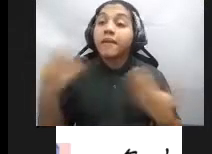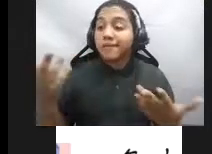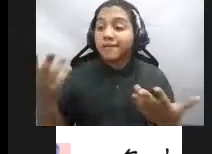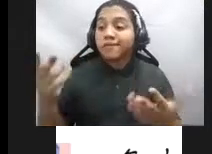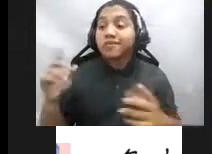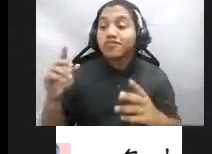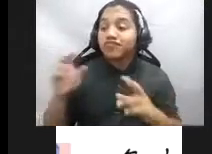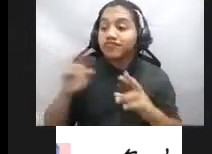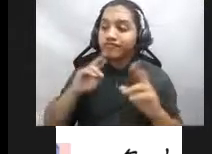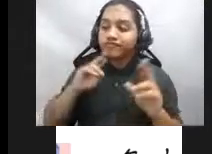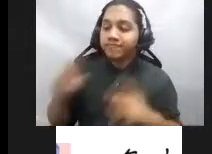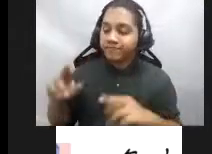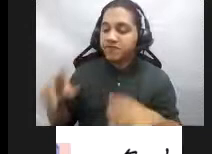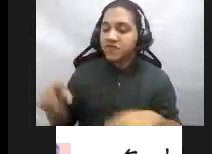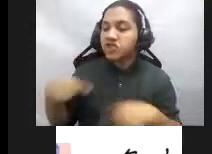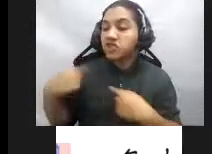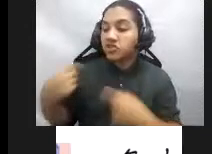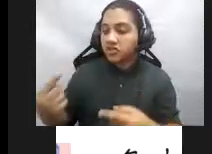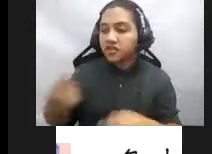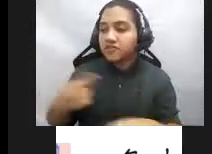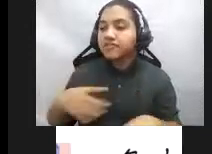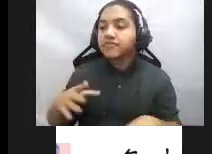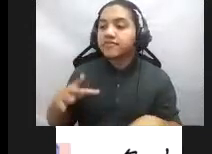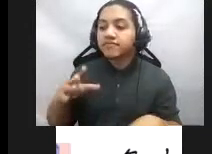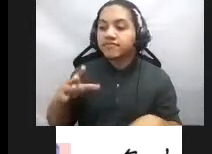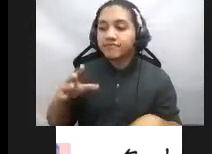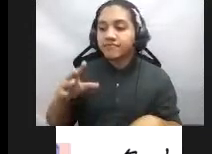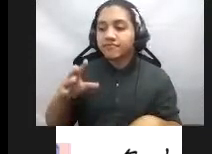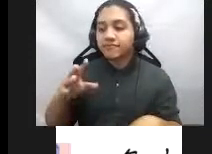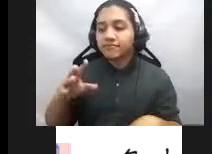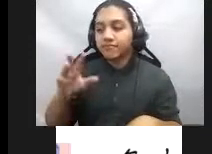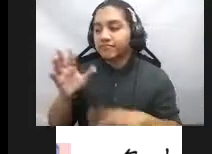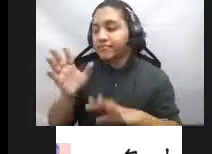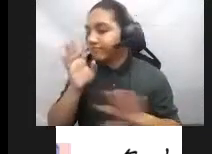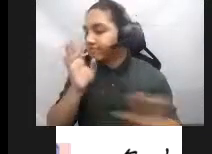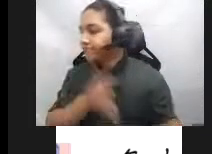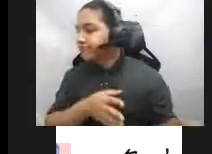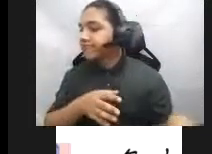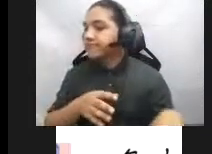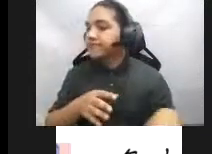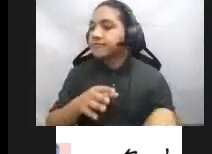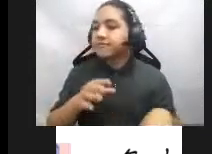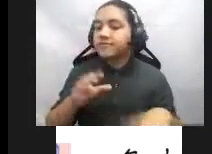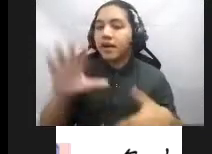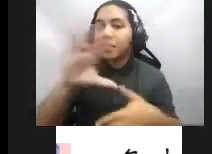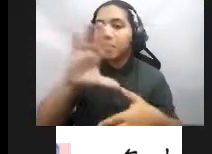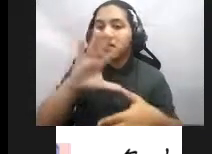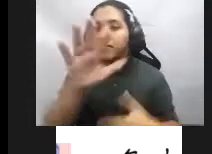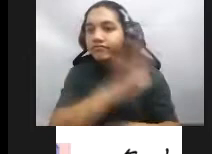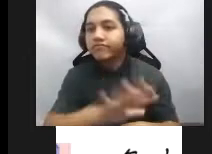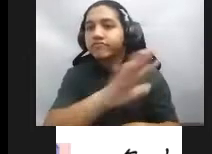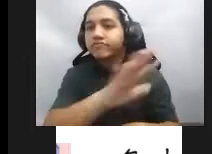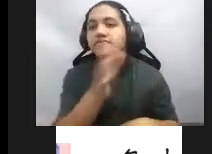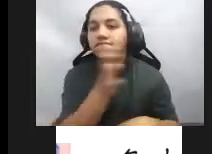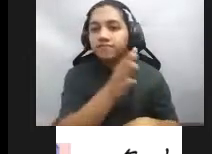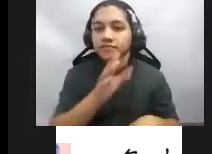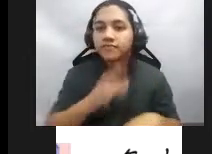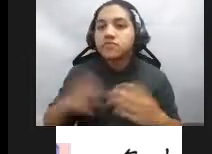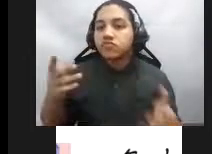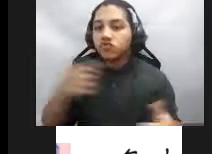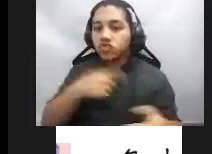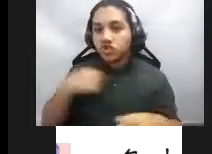años China le dio la espalda a Occidente. 1400, 1500, 1600, aunque China tenía